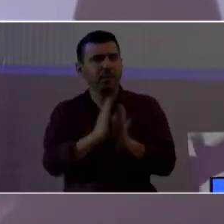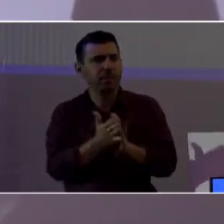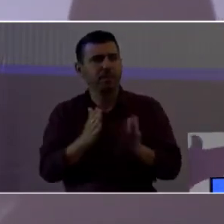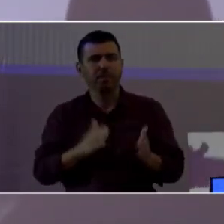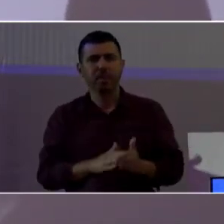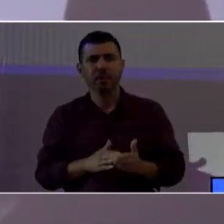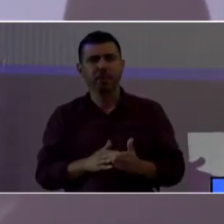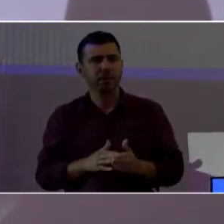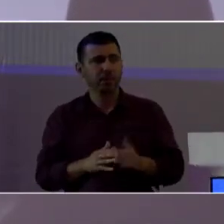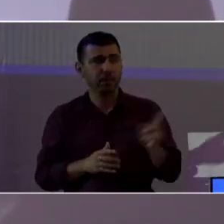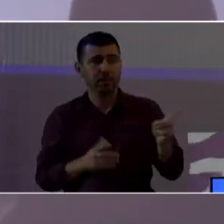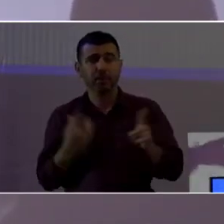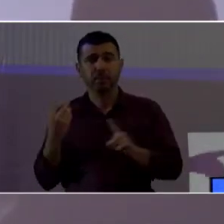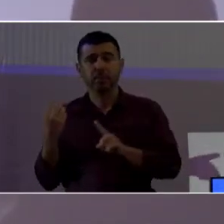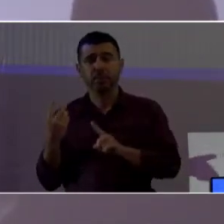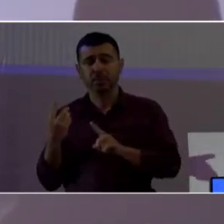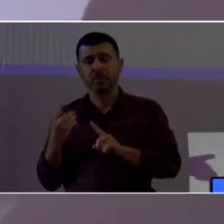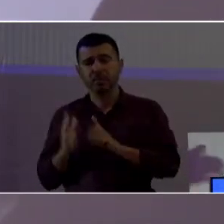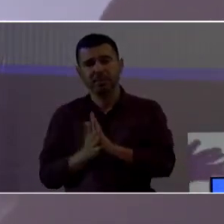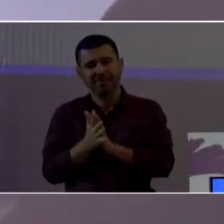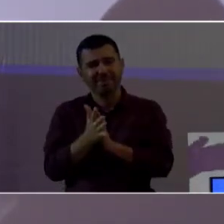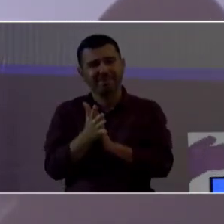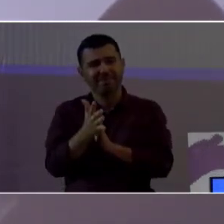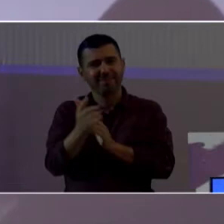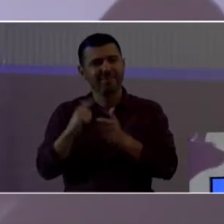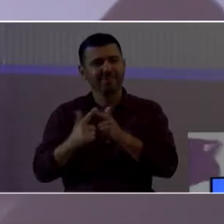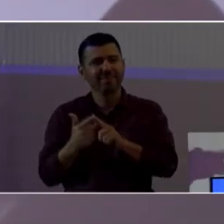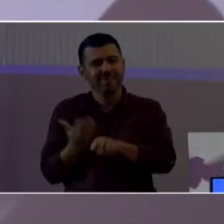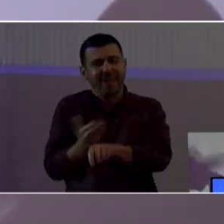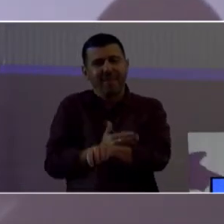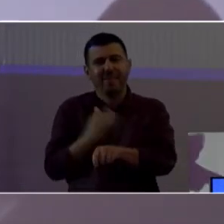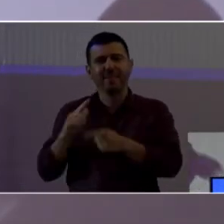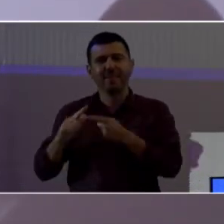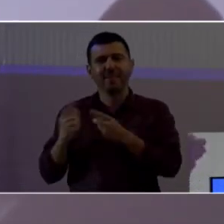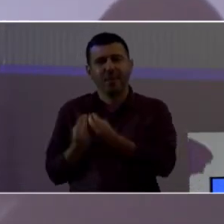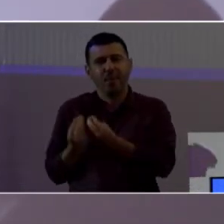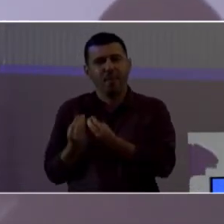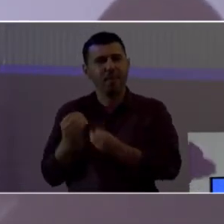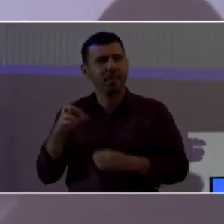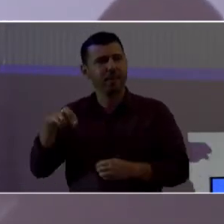de Panaca, con todas sus grandes verdades,